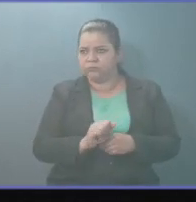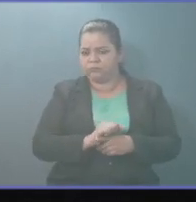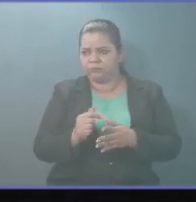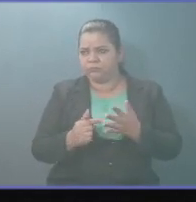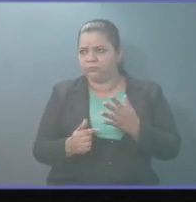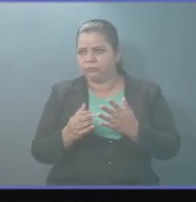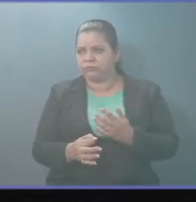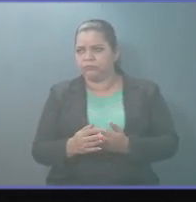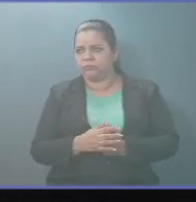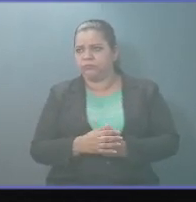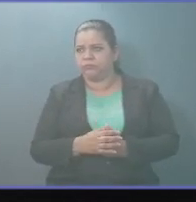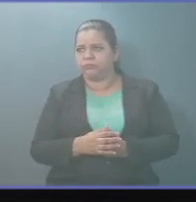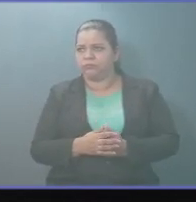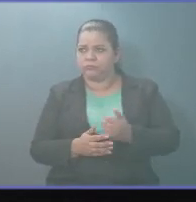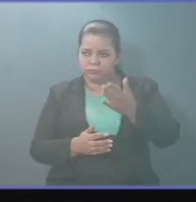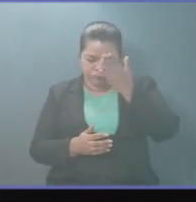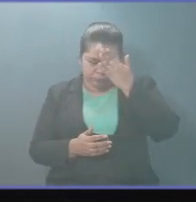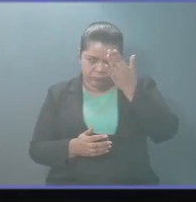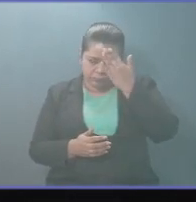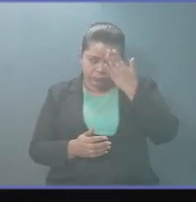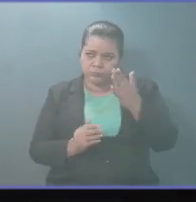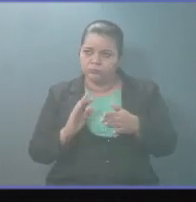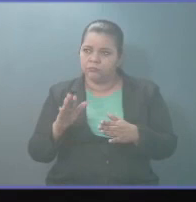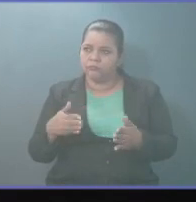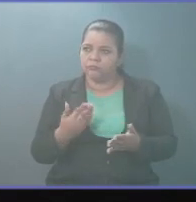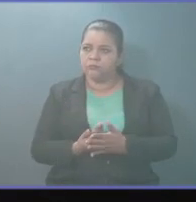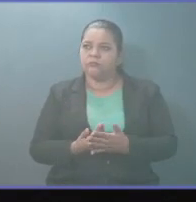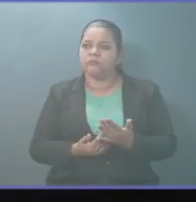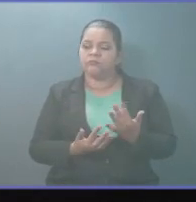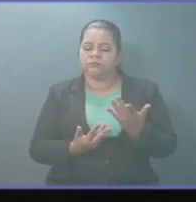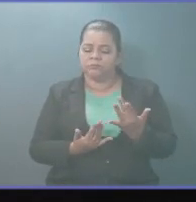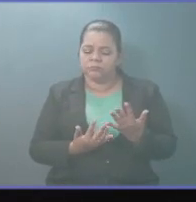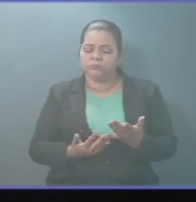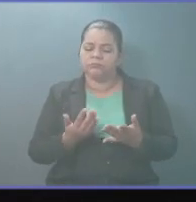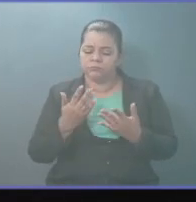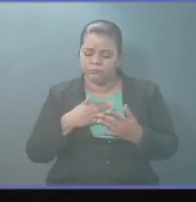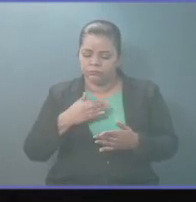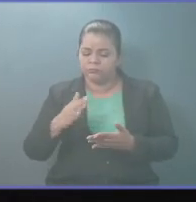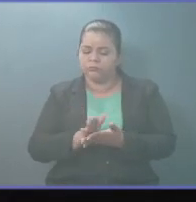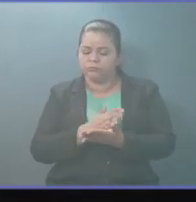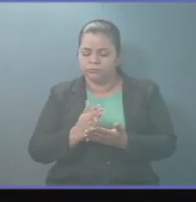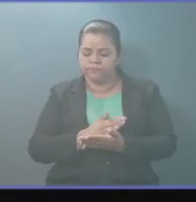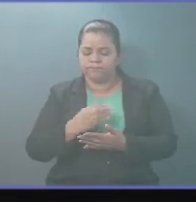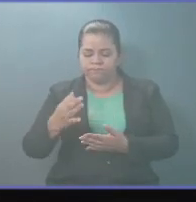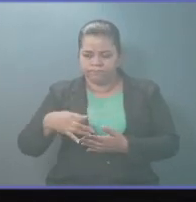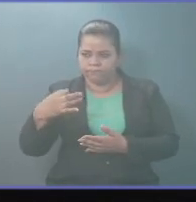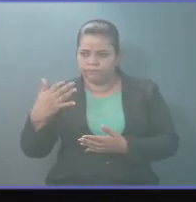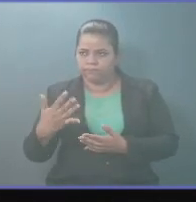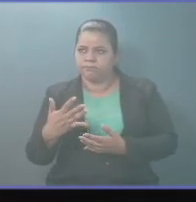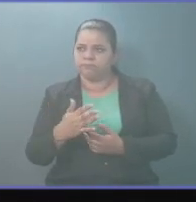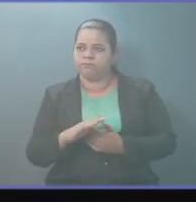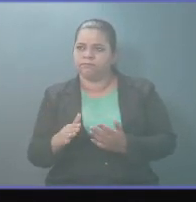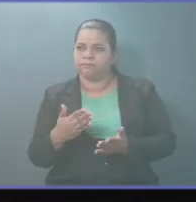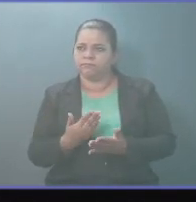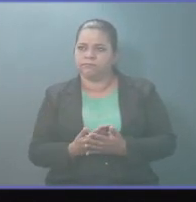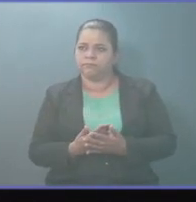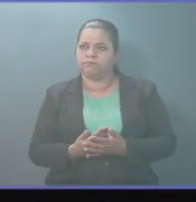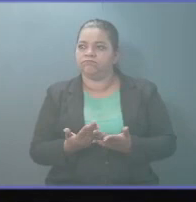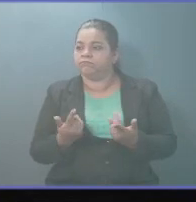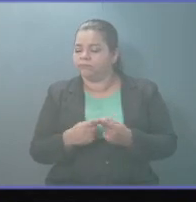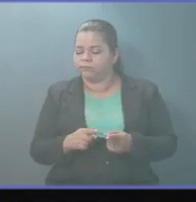más pronto posible. Creo que es razonable el plazo que le hemos dado para todo el tema del tribunal, todo el tema